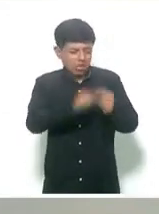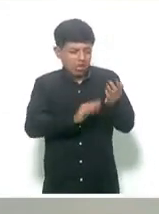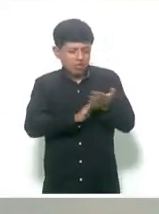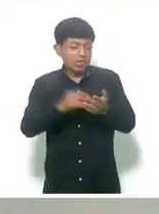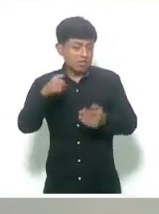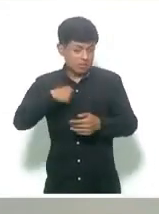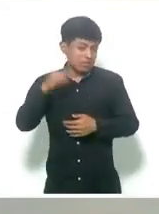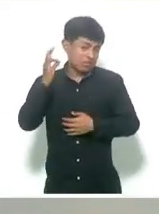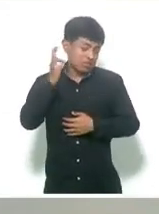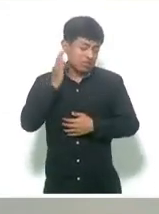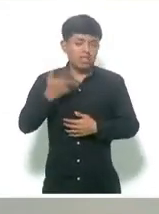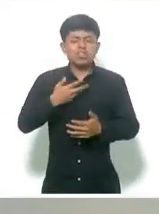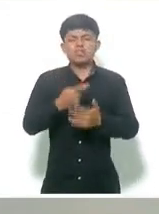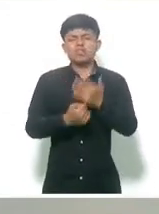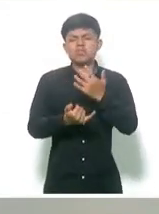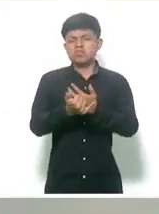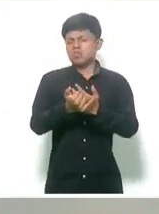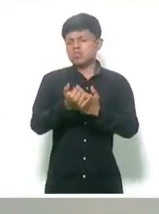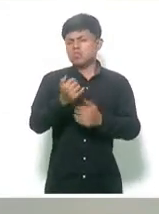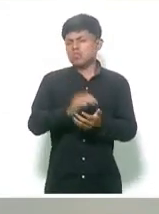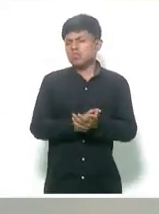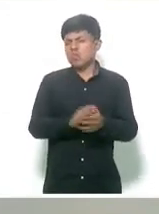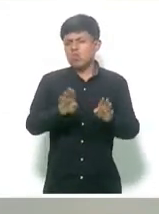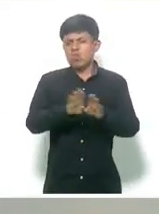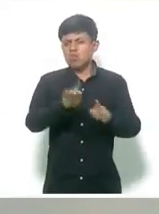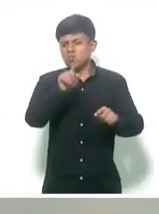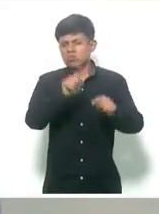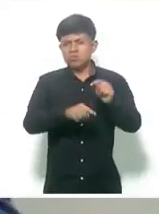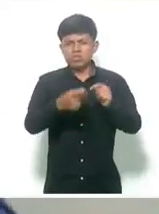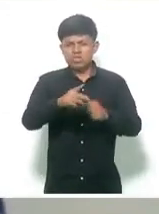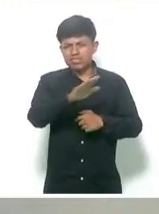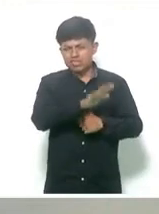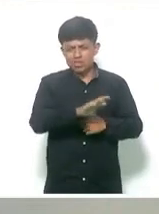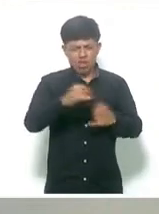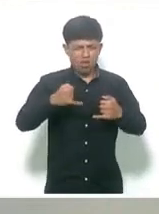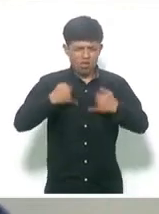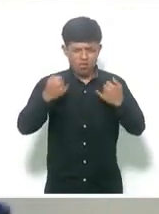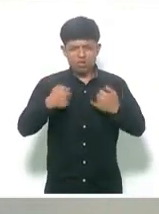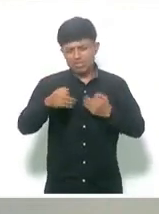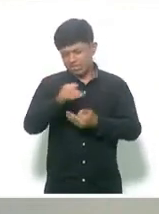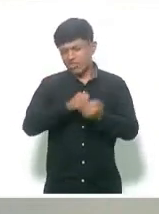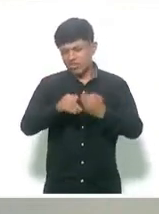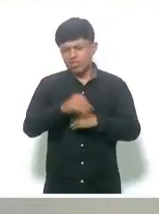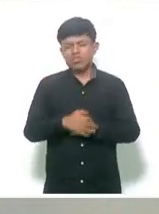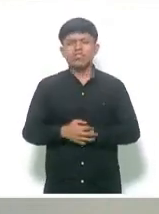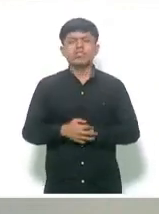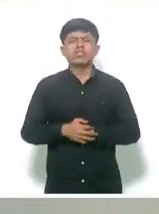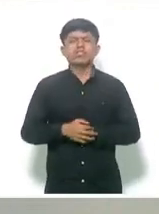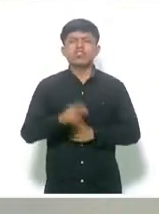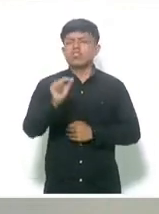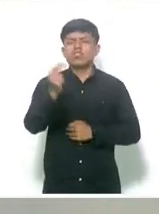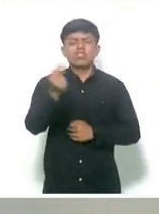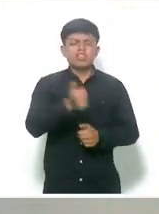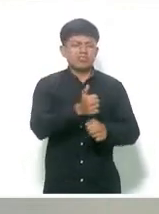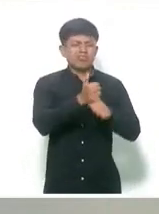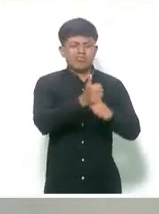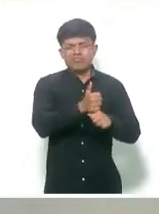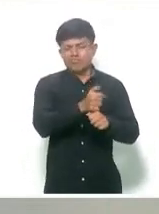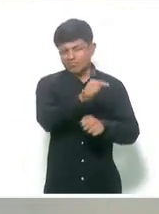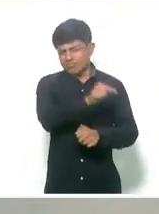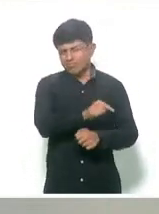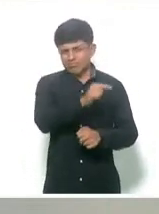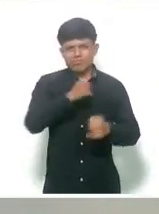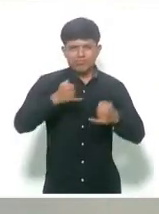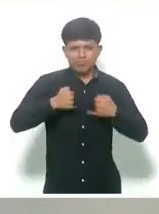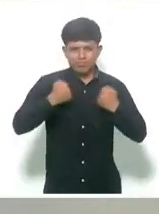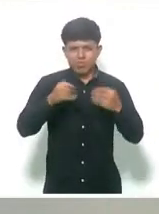también tenemos un programa ahí de eh eh abatimiento de las propias órdenes es decir que no tengamos un rezago no y en esa lógica también